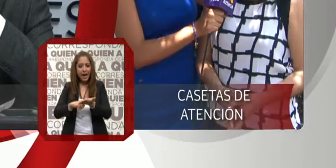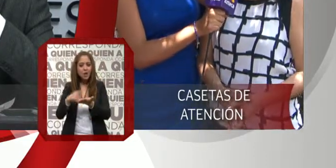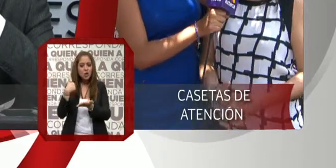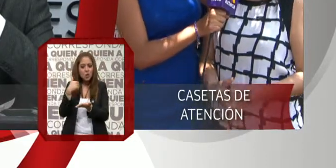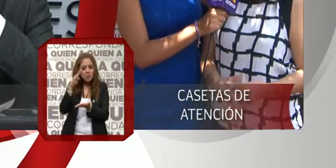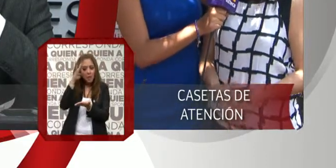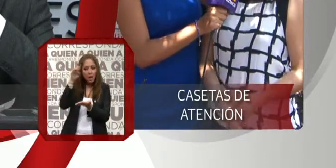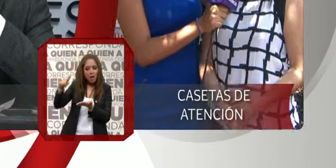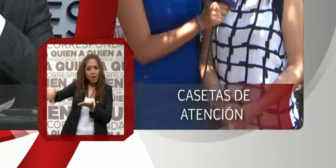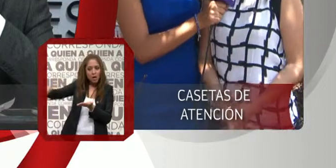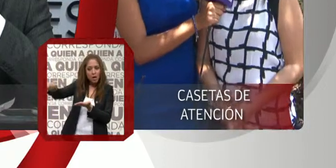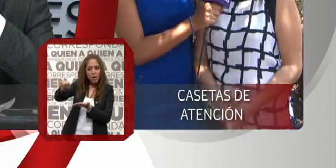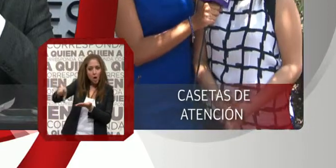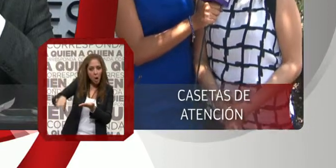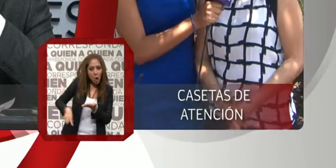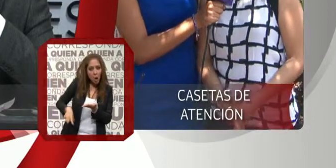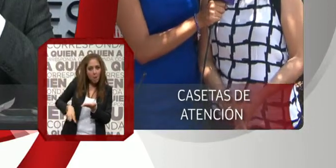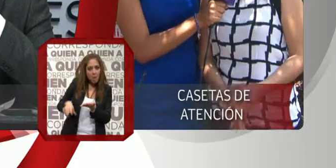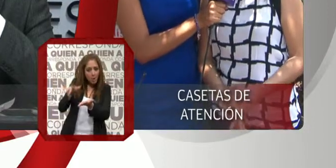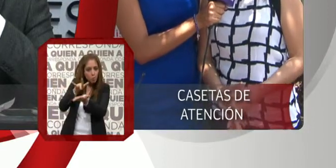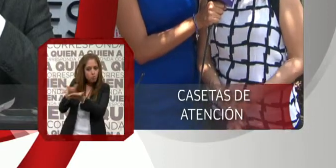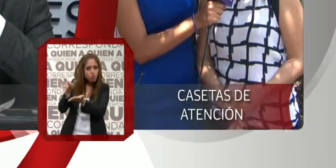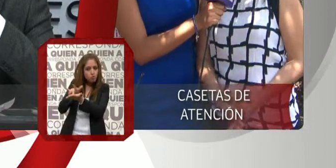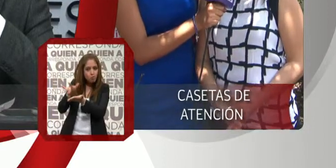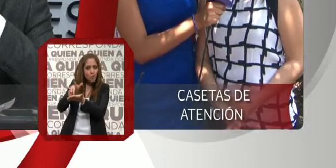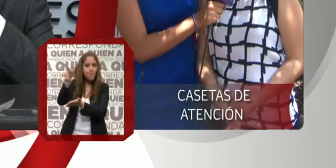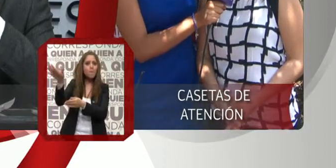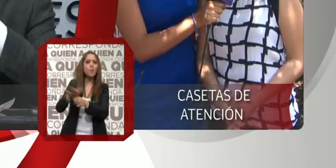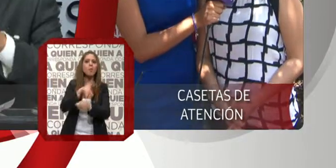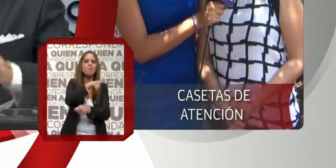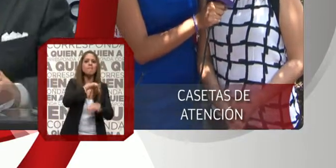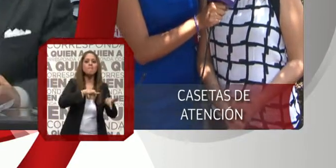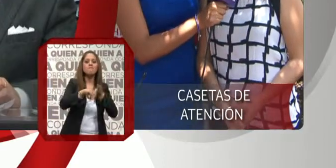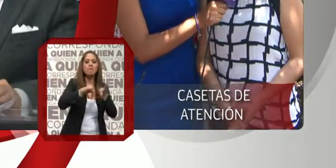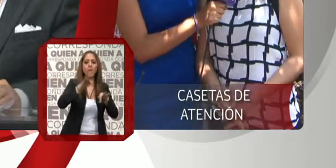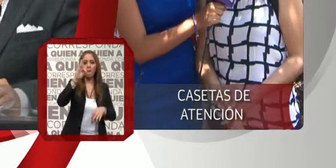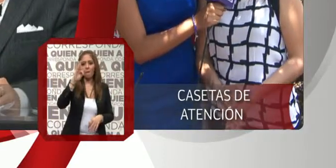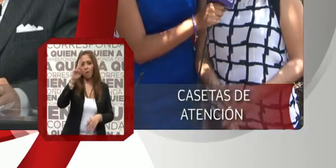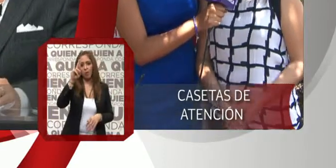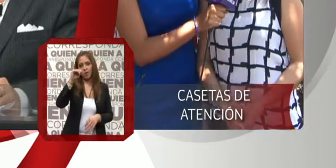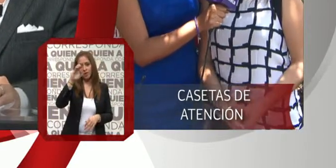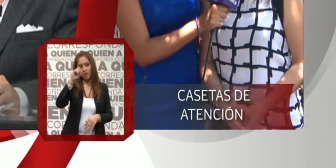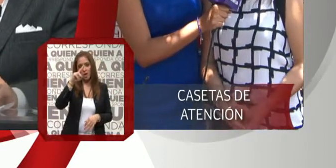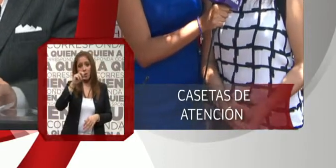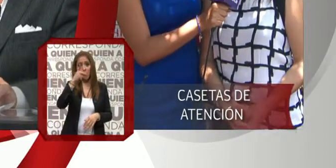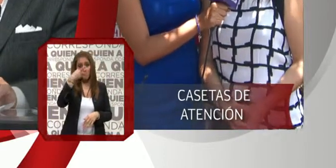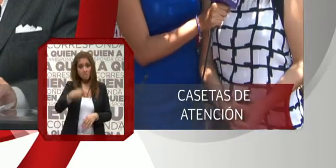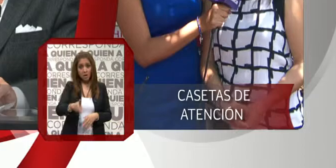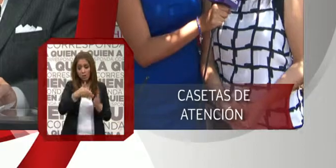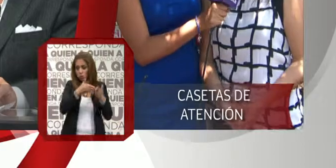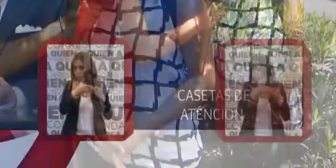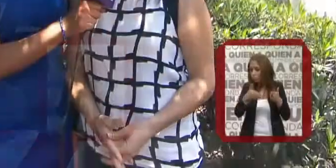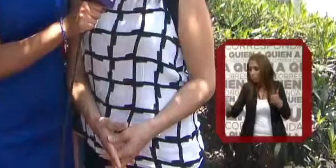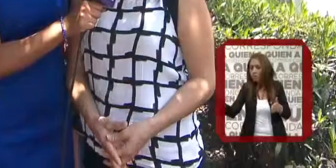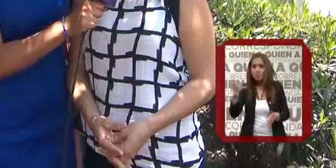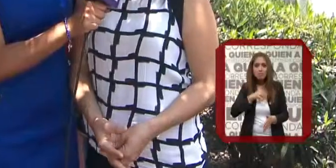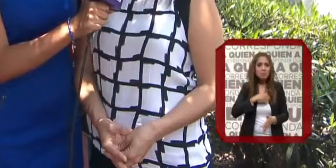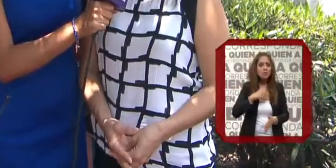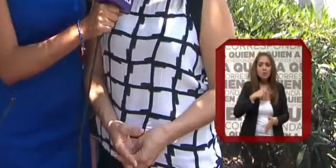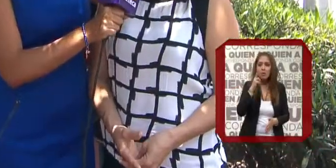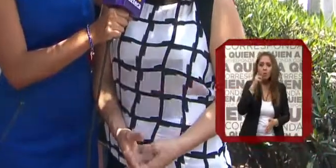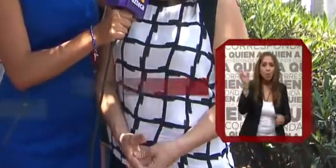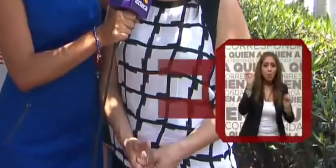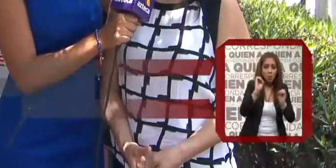por los mismos del gobierno No porque él es funcionario público pero pues es tiempo que no ve a mis hijas entonces pues recordó